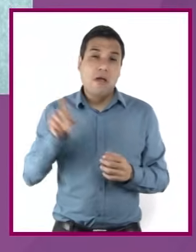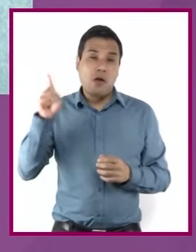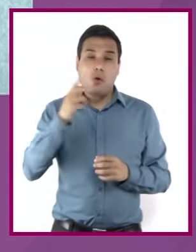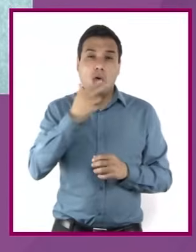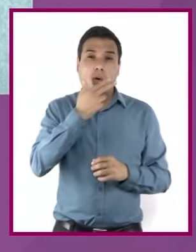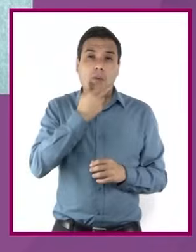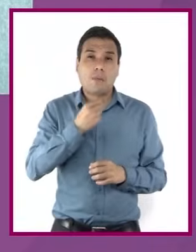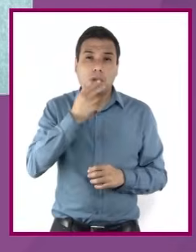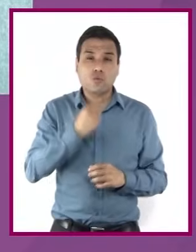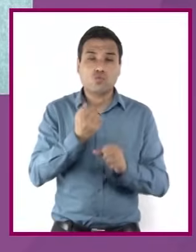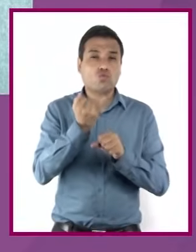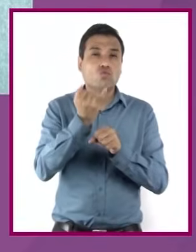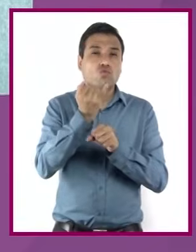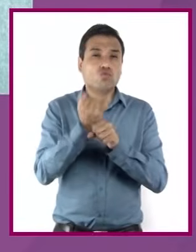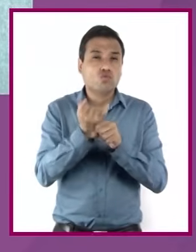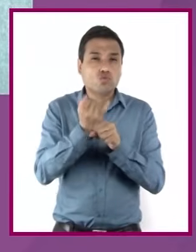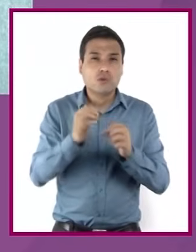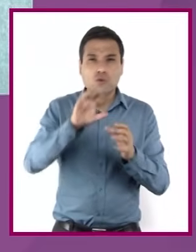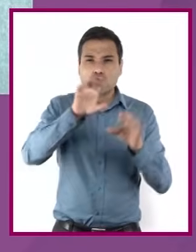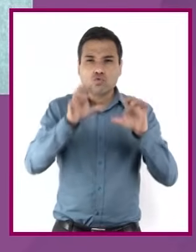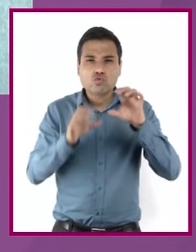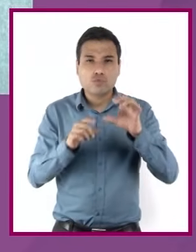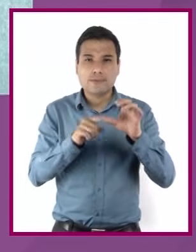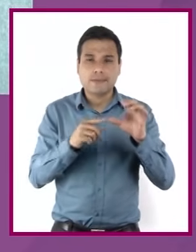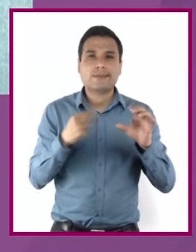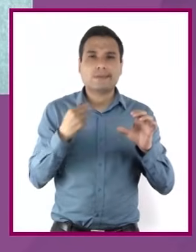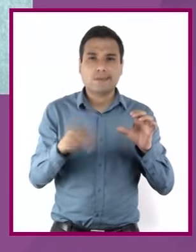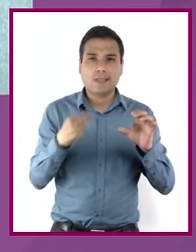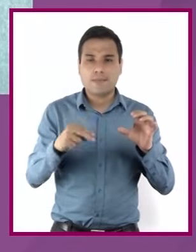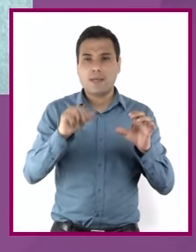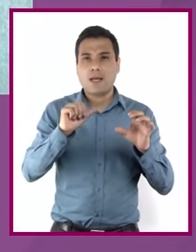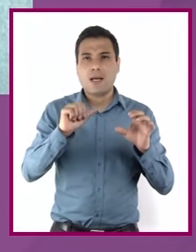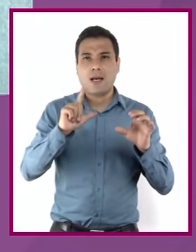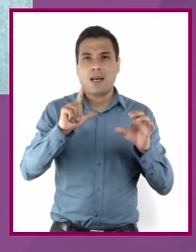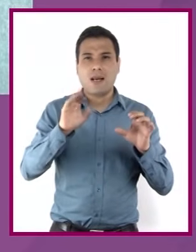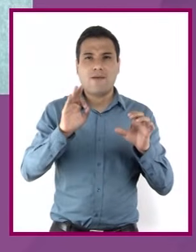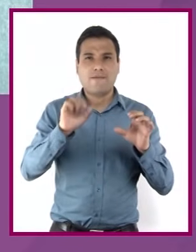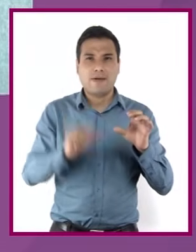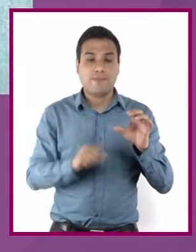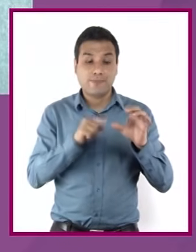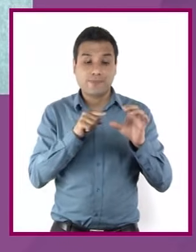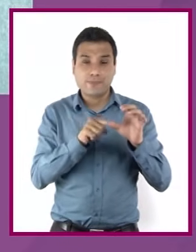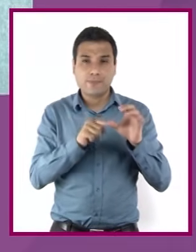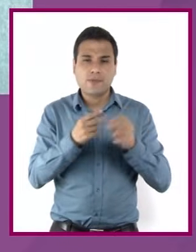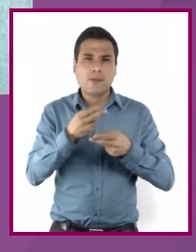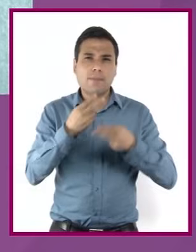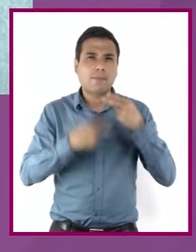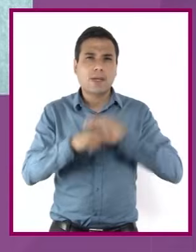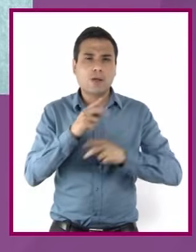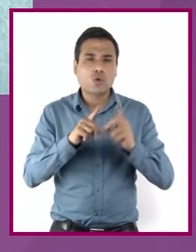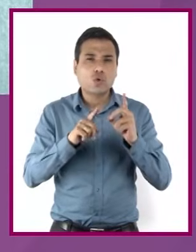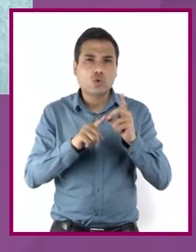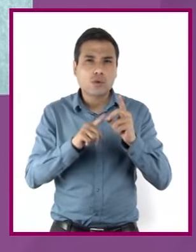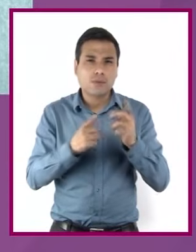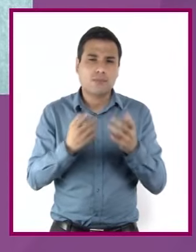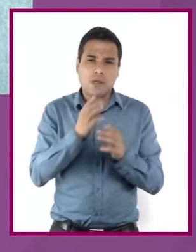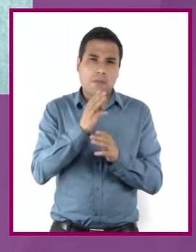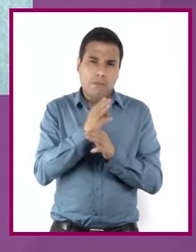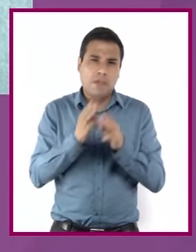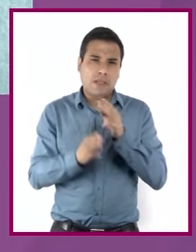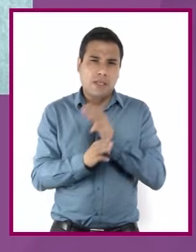Rutherford estudió unas partículas a las que denominó alfa, que eran emitidas a gran velocidad por ciertos